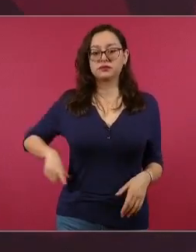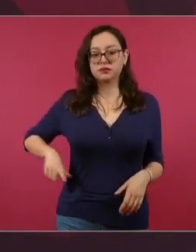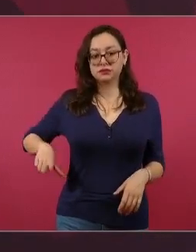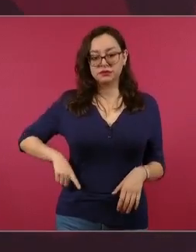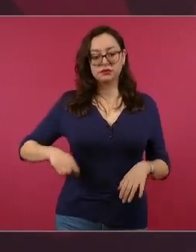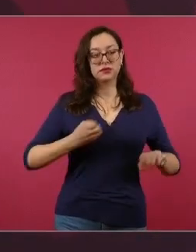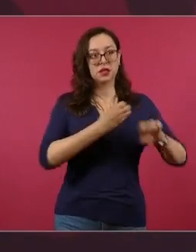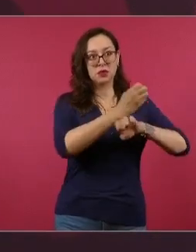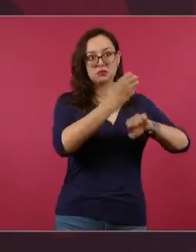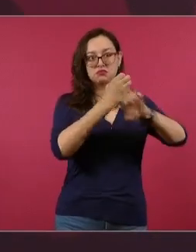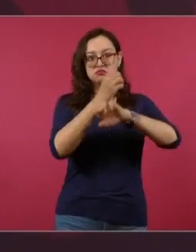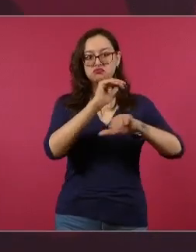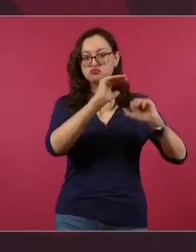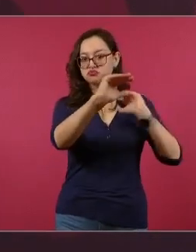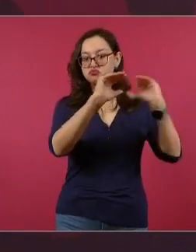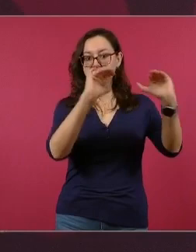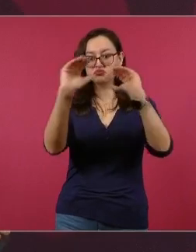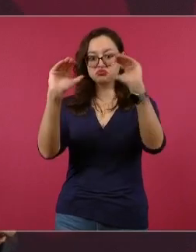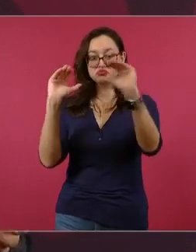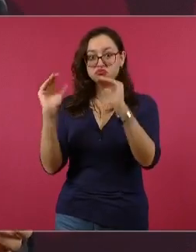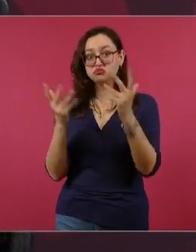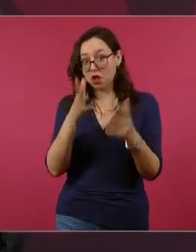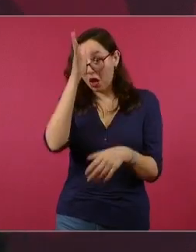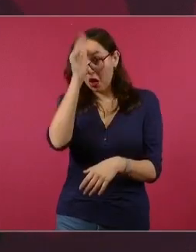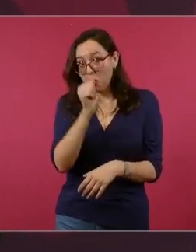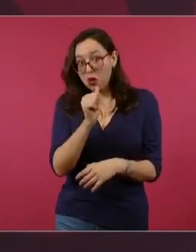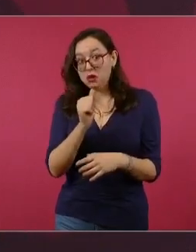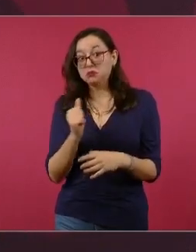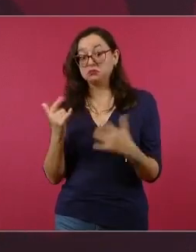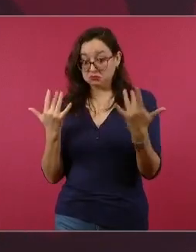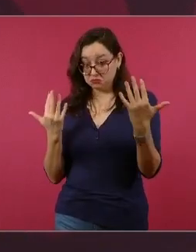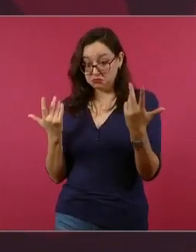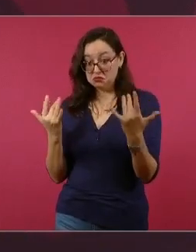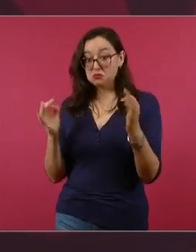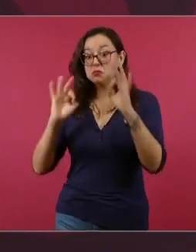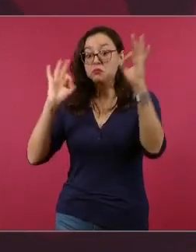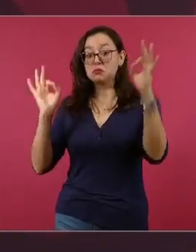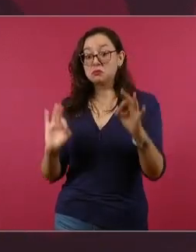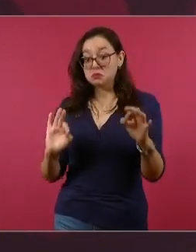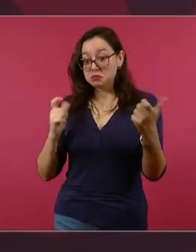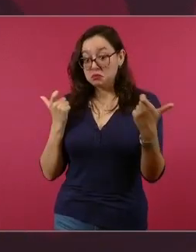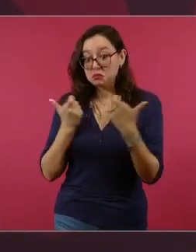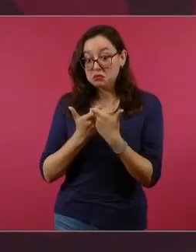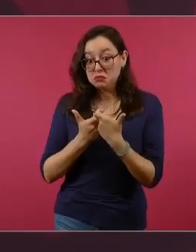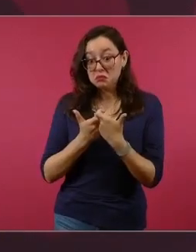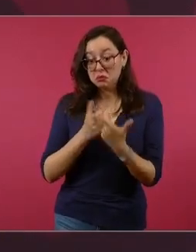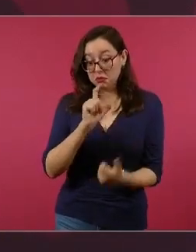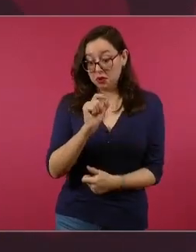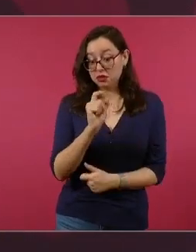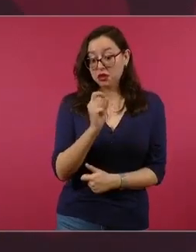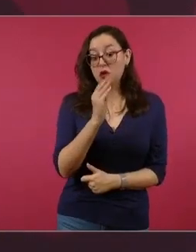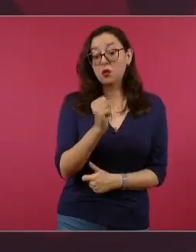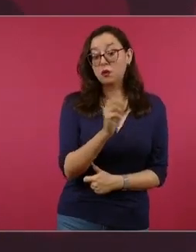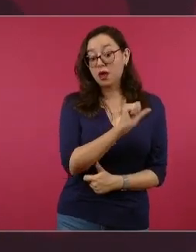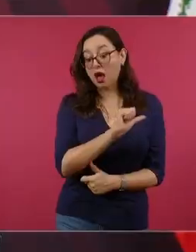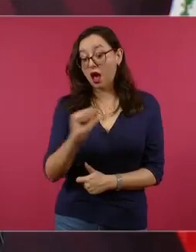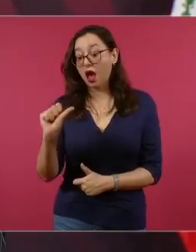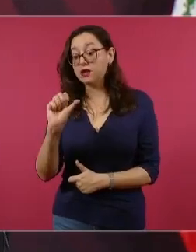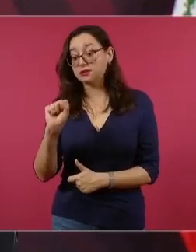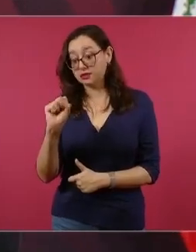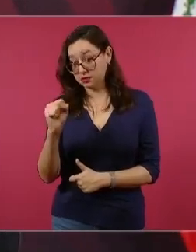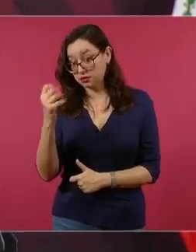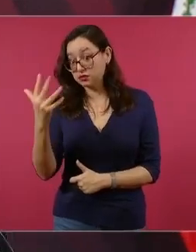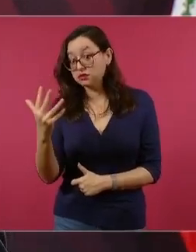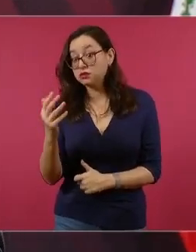bien, y ellos ponen el 50% y nosotros el 50% para que ya la